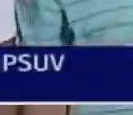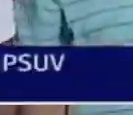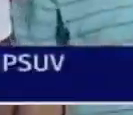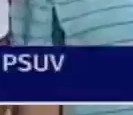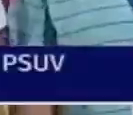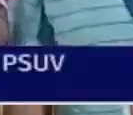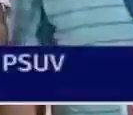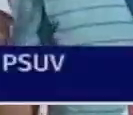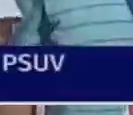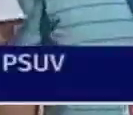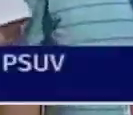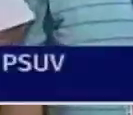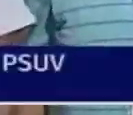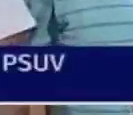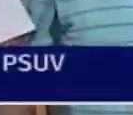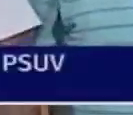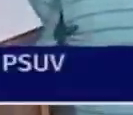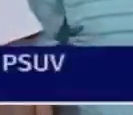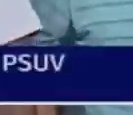Bueno, un gran saludo